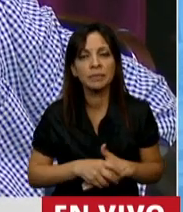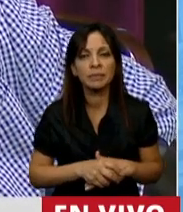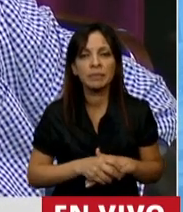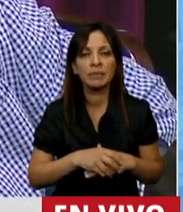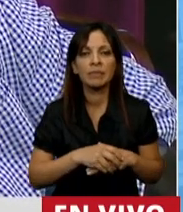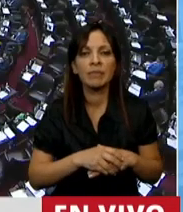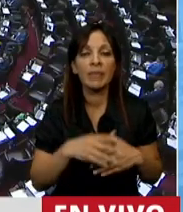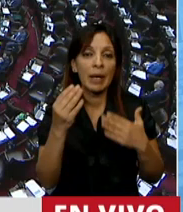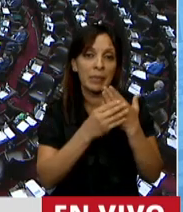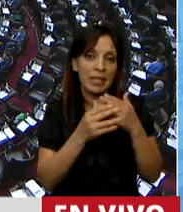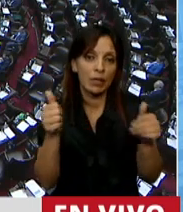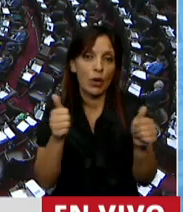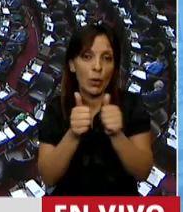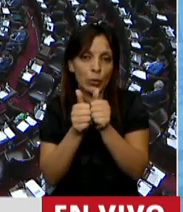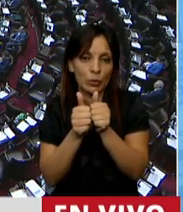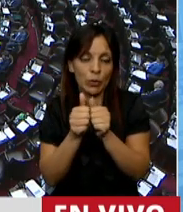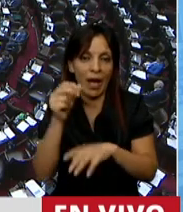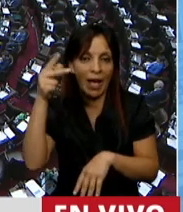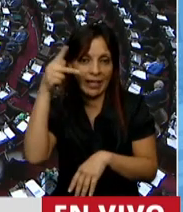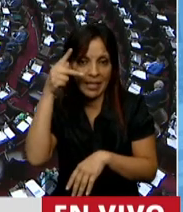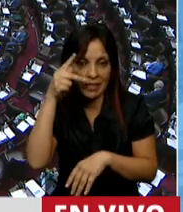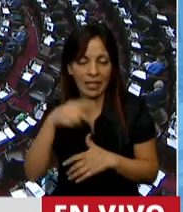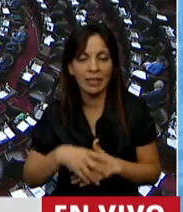de Néstor Kirchner, que es bueno recordarlo,